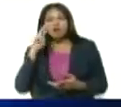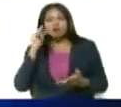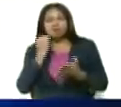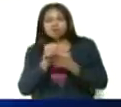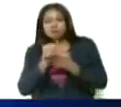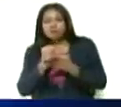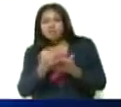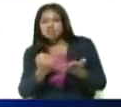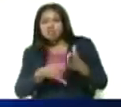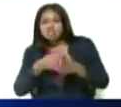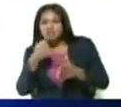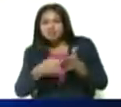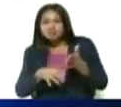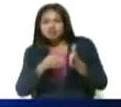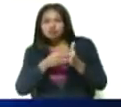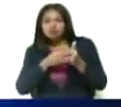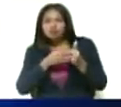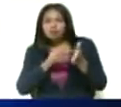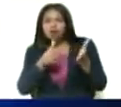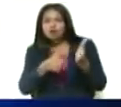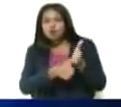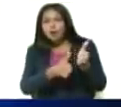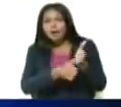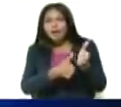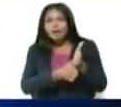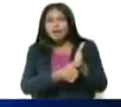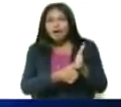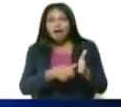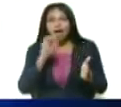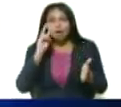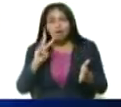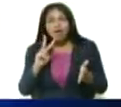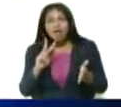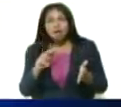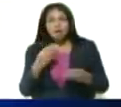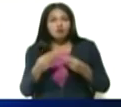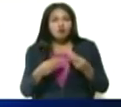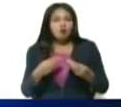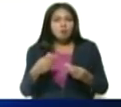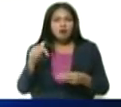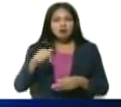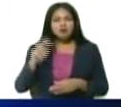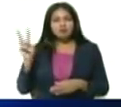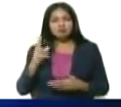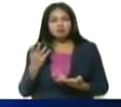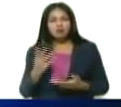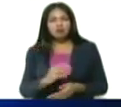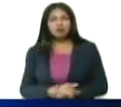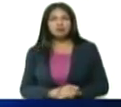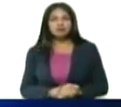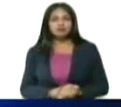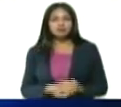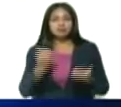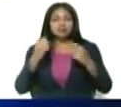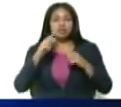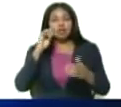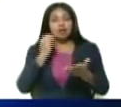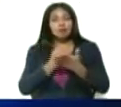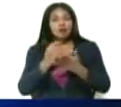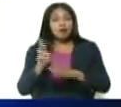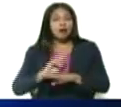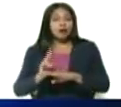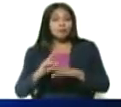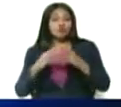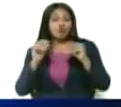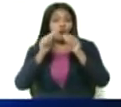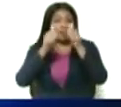identificación, se comprueban su estatus y además se practican las pruebas rápidas, todo